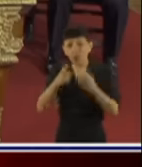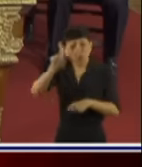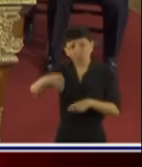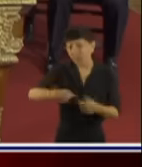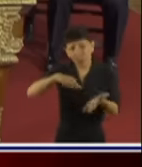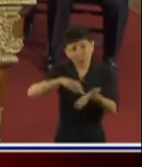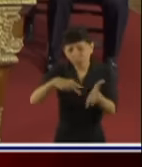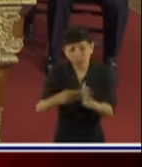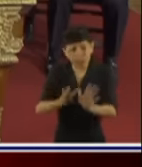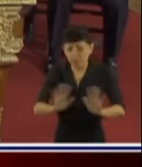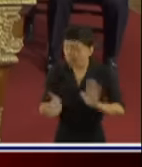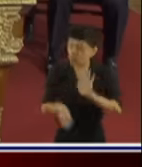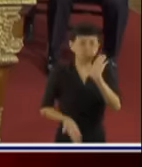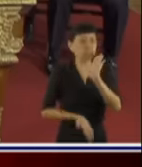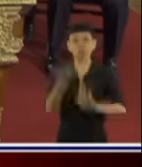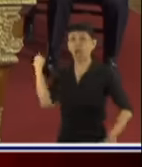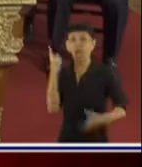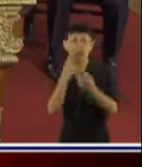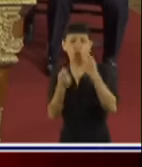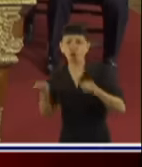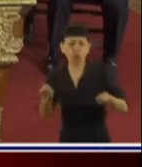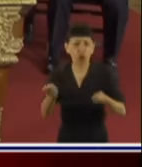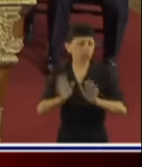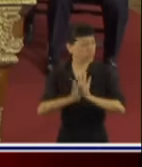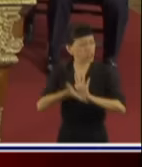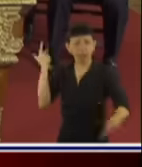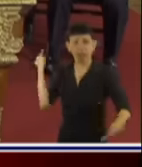prepagas hoy por hoy está en crisis.